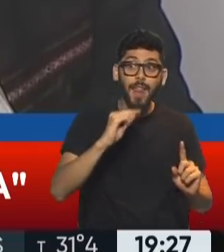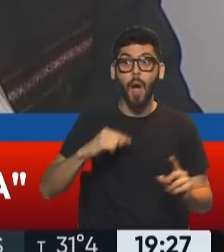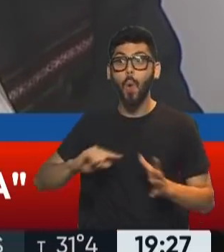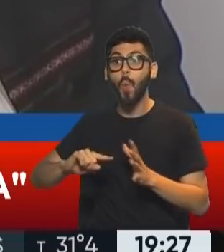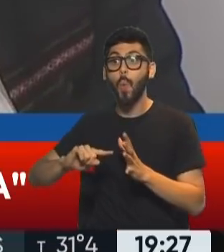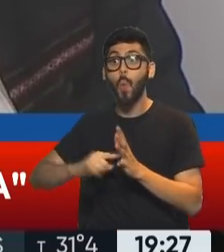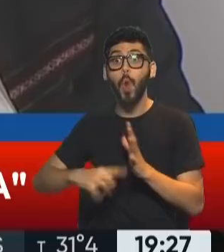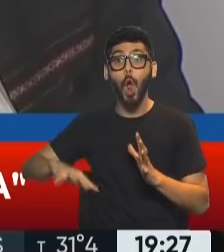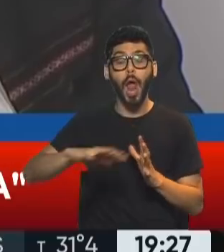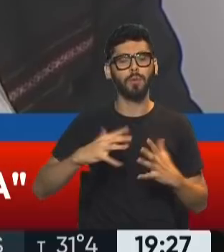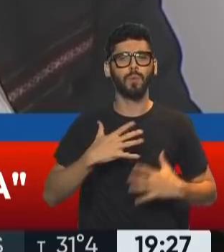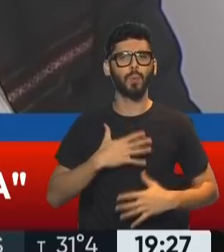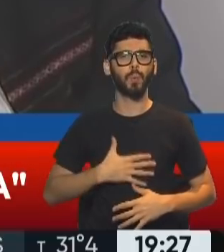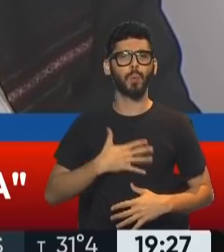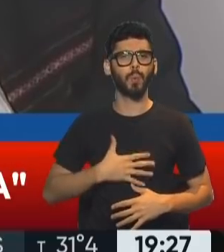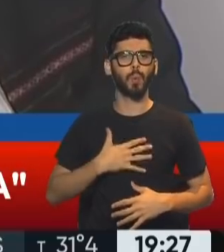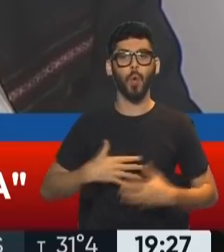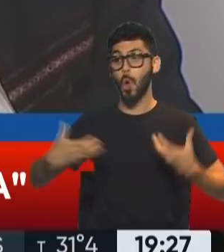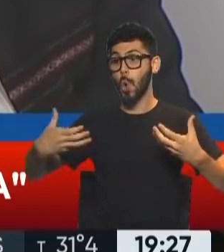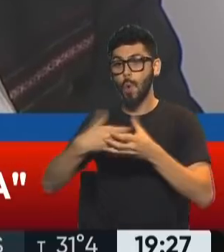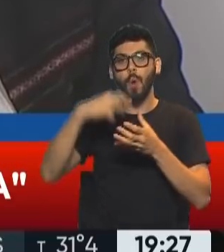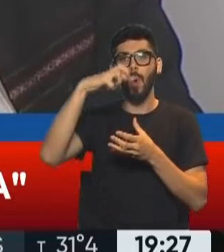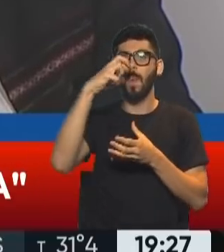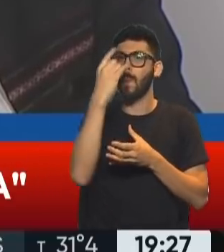Aires. Nos reuníamos en el Grupo de Puebla.